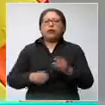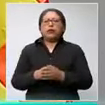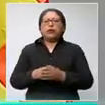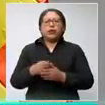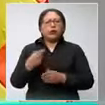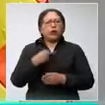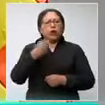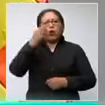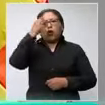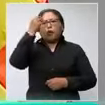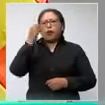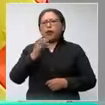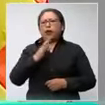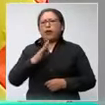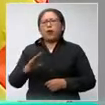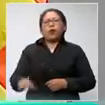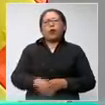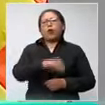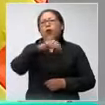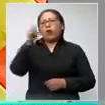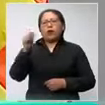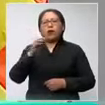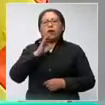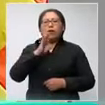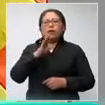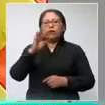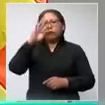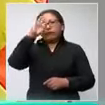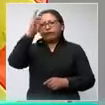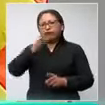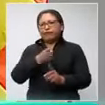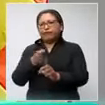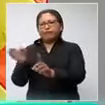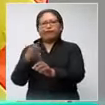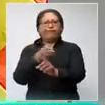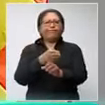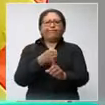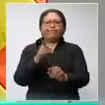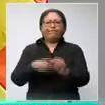siquiera opinar del tema. Este es un tema de quien denuncia y de la justicia boliviana.